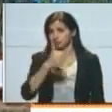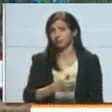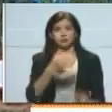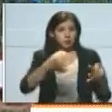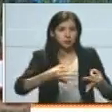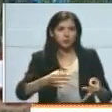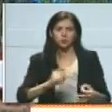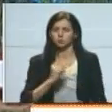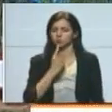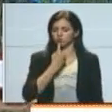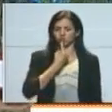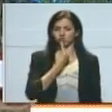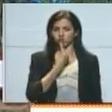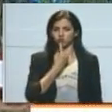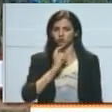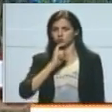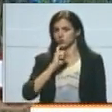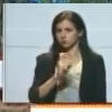amargado.